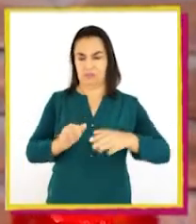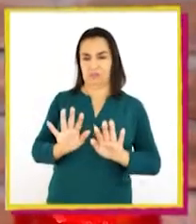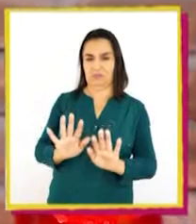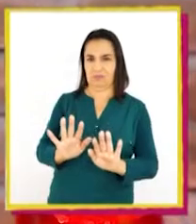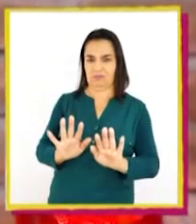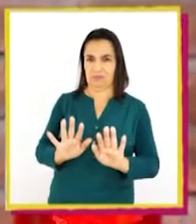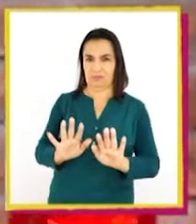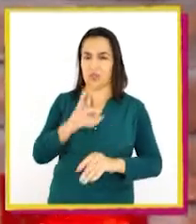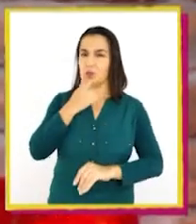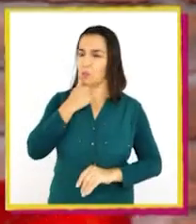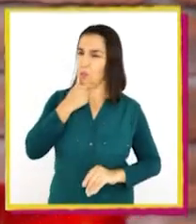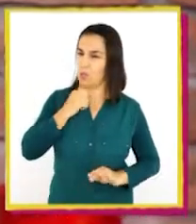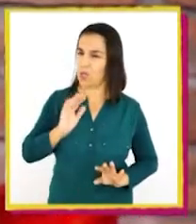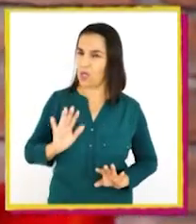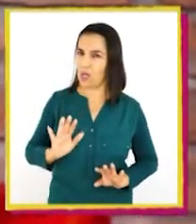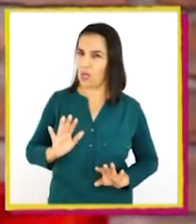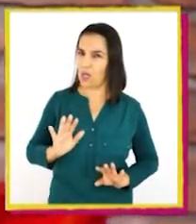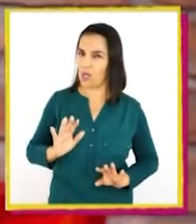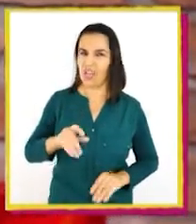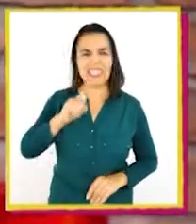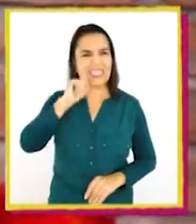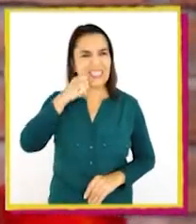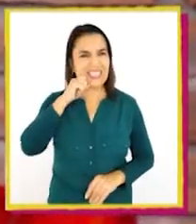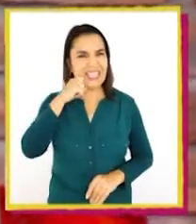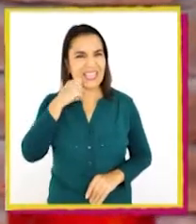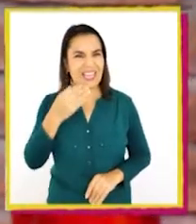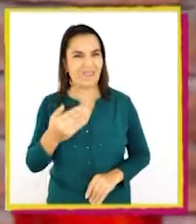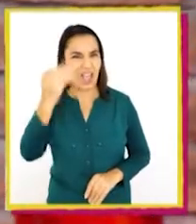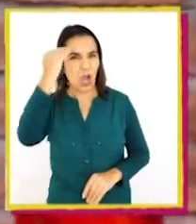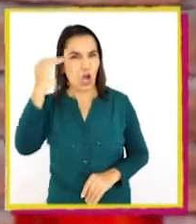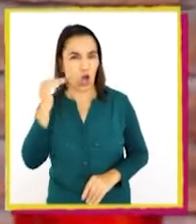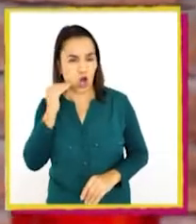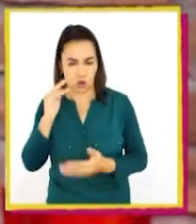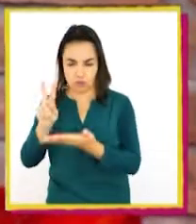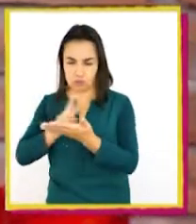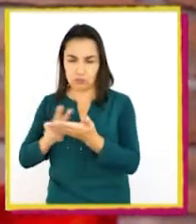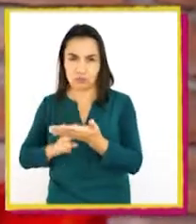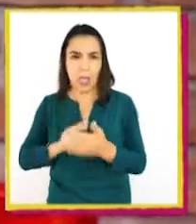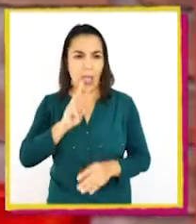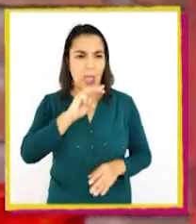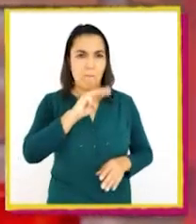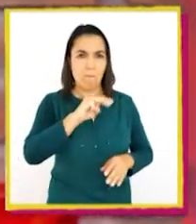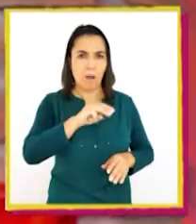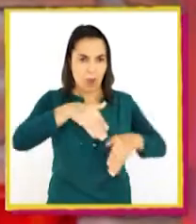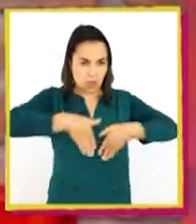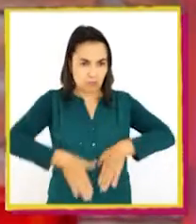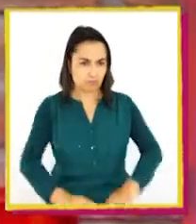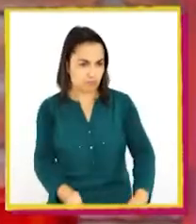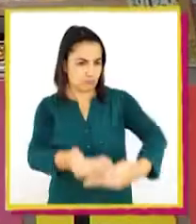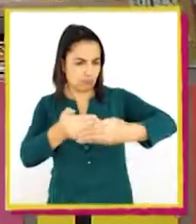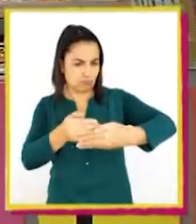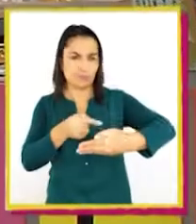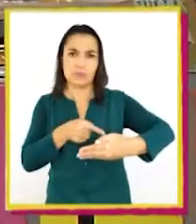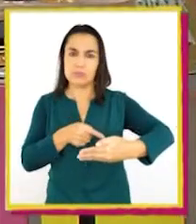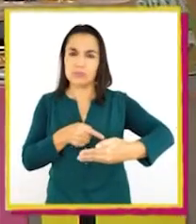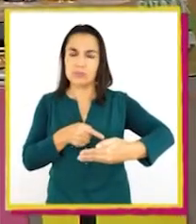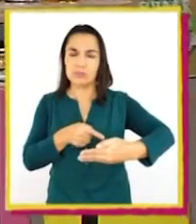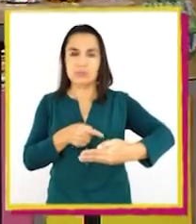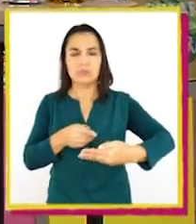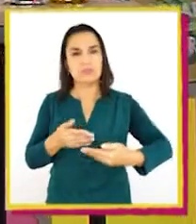momento, una duda. ¿A qué se refiere Colón con cómo sus madres lo trajeron al mundo?